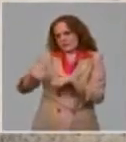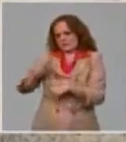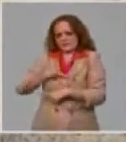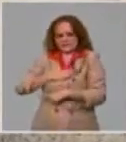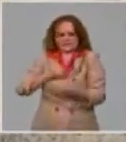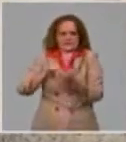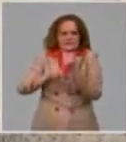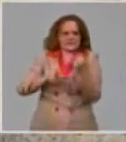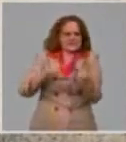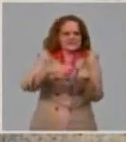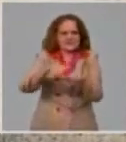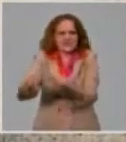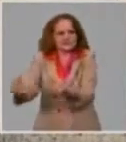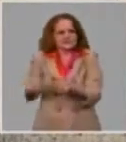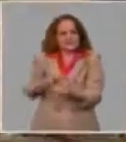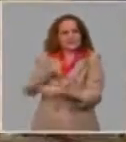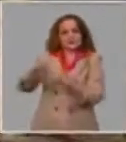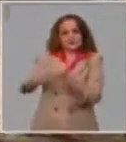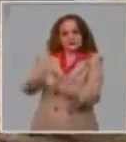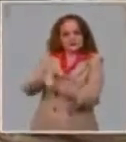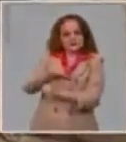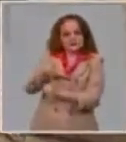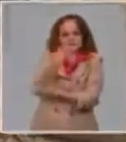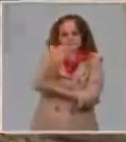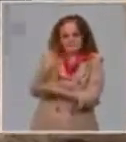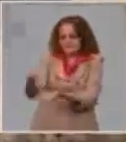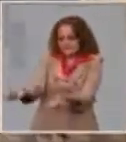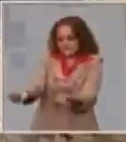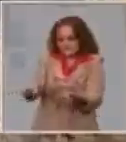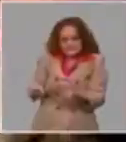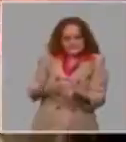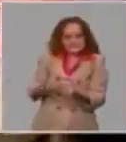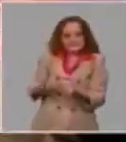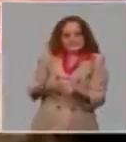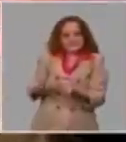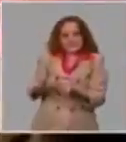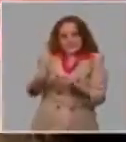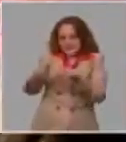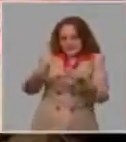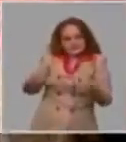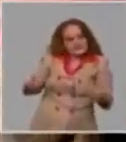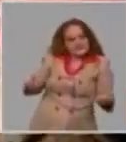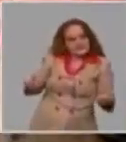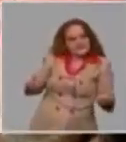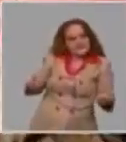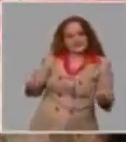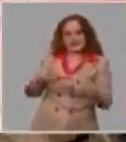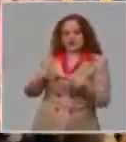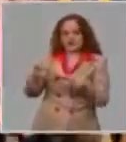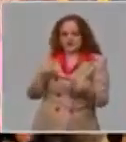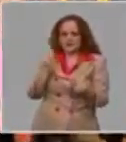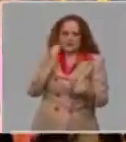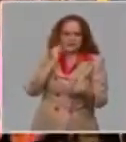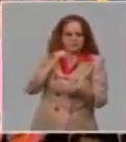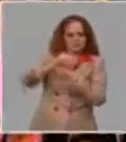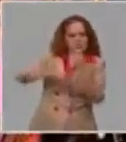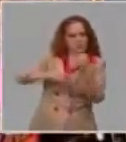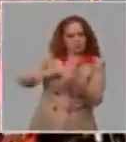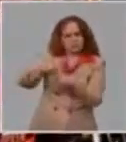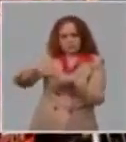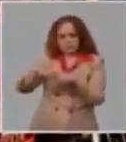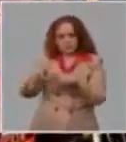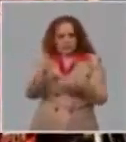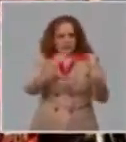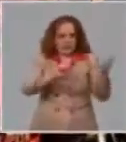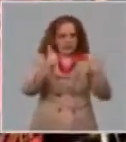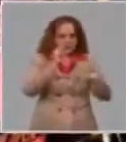seleccionamos, tratamos de recoger el feldespato que menos arcilla tiene. Y después le hacemos las pruebas en el laboratorio y